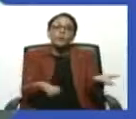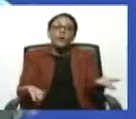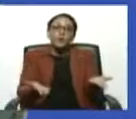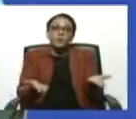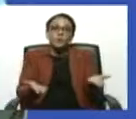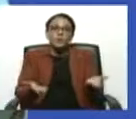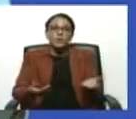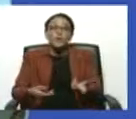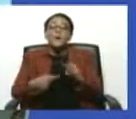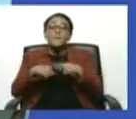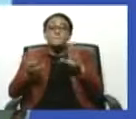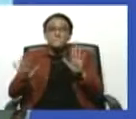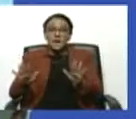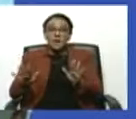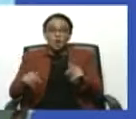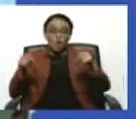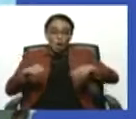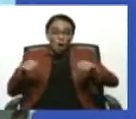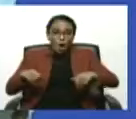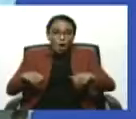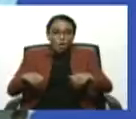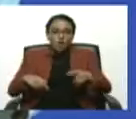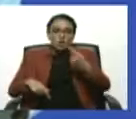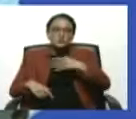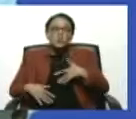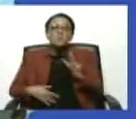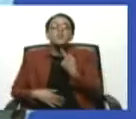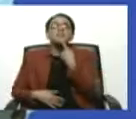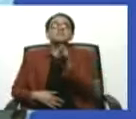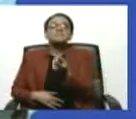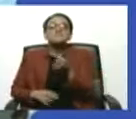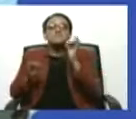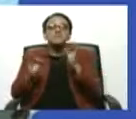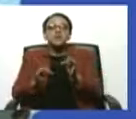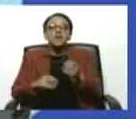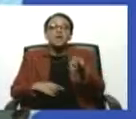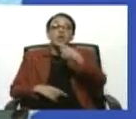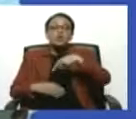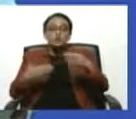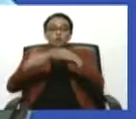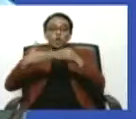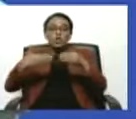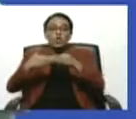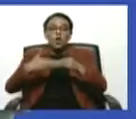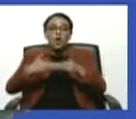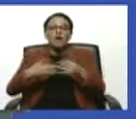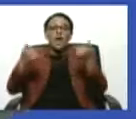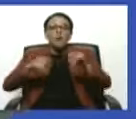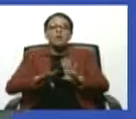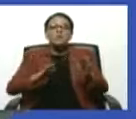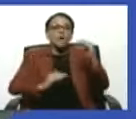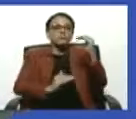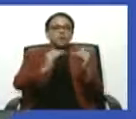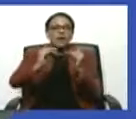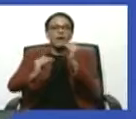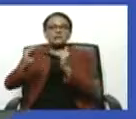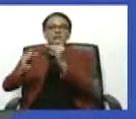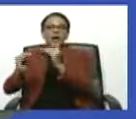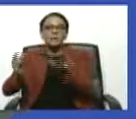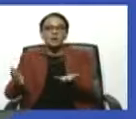hoy podemos decir que tenemos la divisa más estable, el precio de divisa más estable en 13